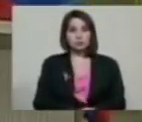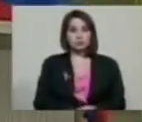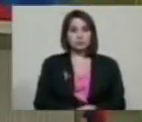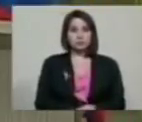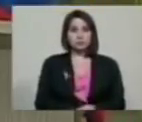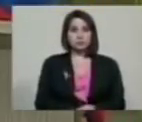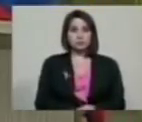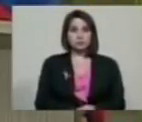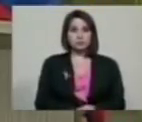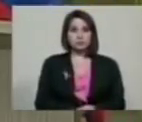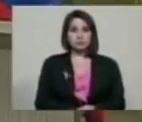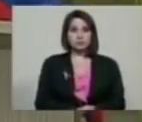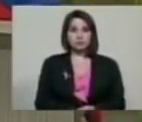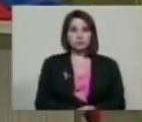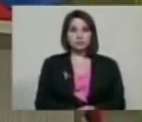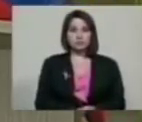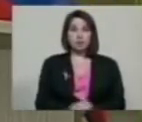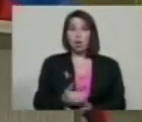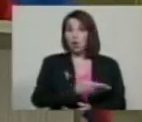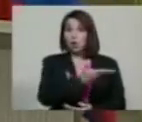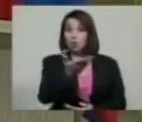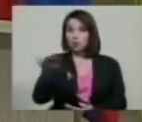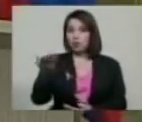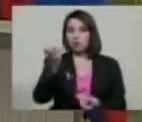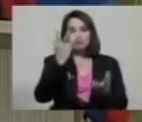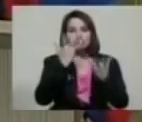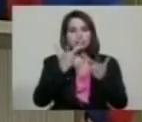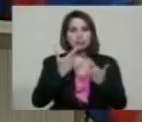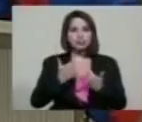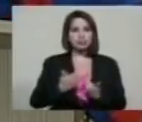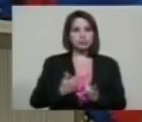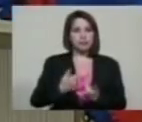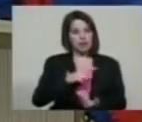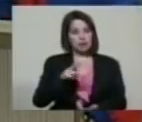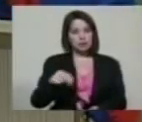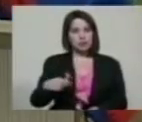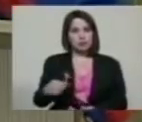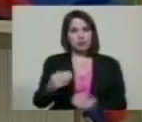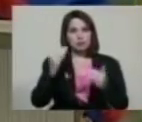esplendoroso. Ustedes nos hablan a nosotros.